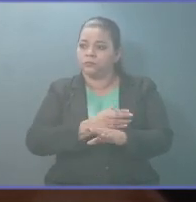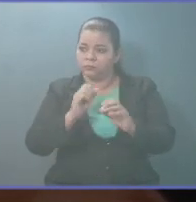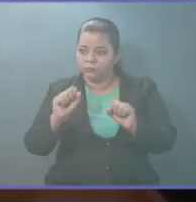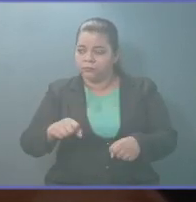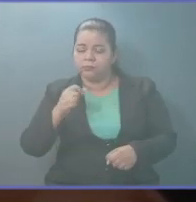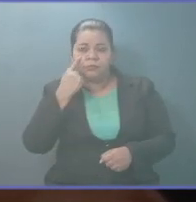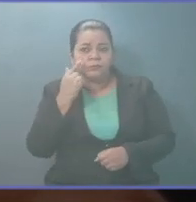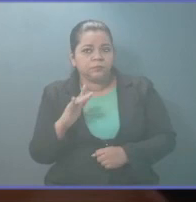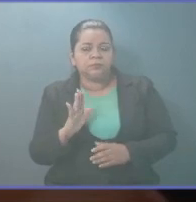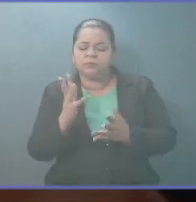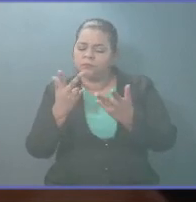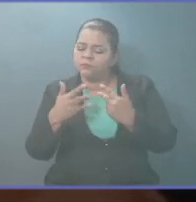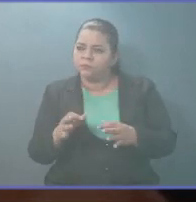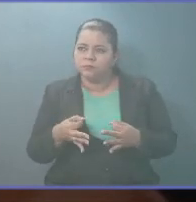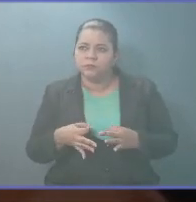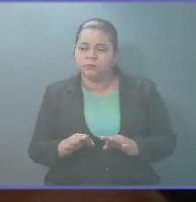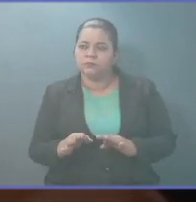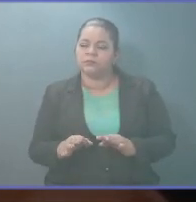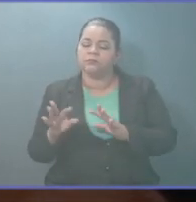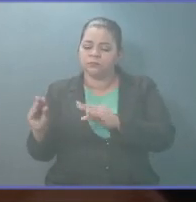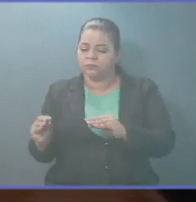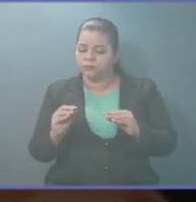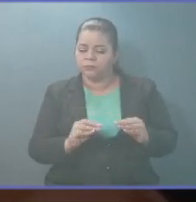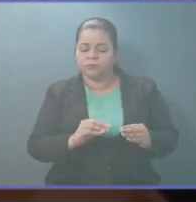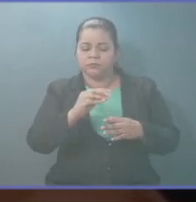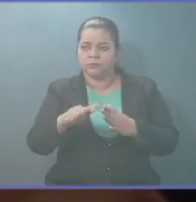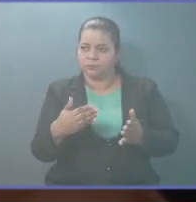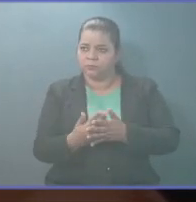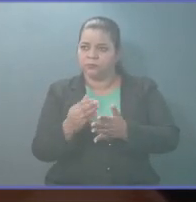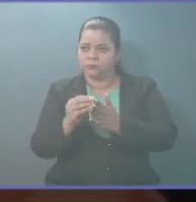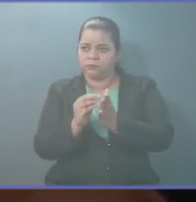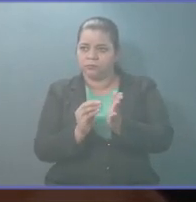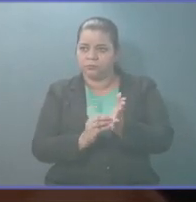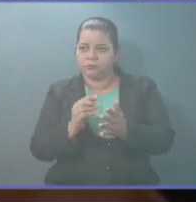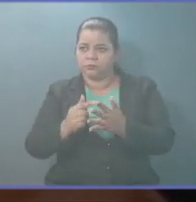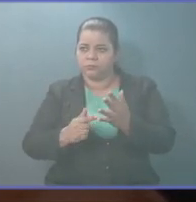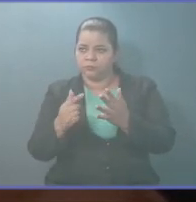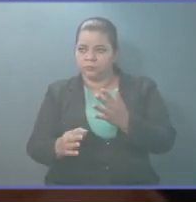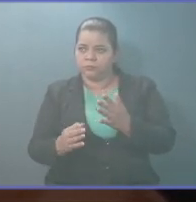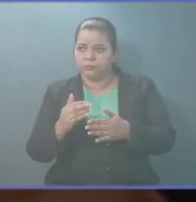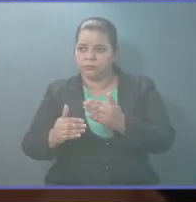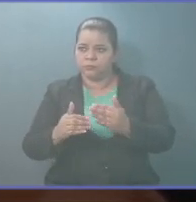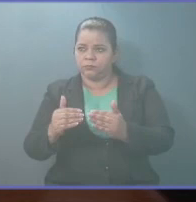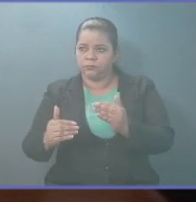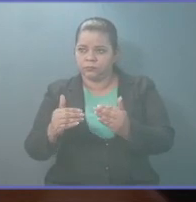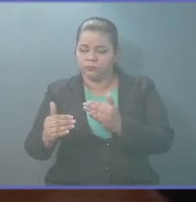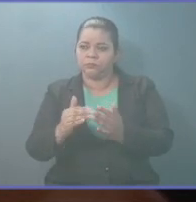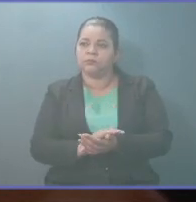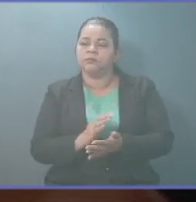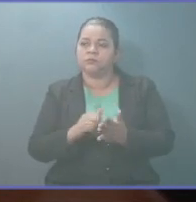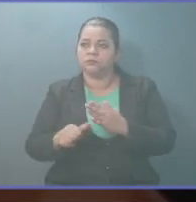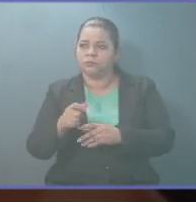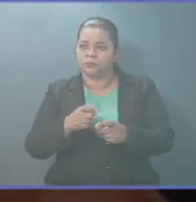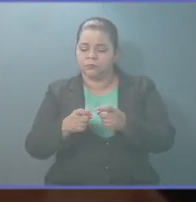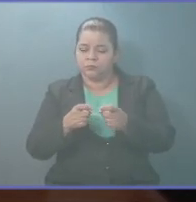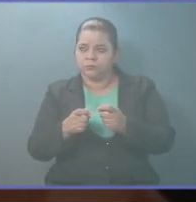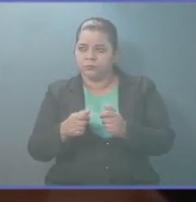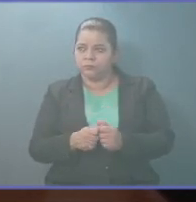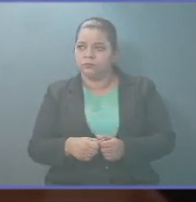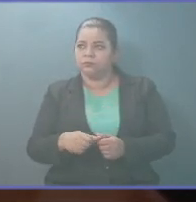medio de prueba admisible en derecho y será aplicable en lo que procediere la Ley de Procedimientos Administrativos y el Código Procesal Civil y Mercantil. El